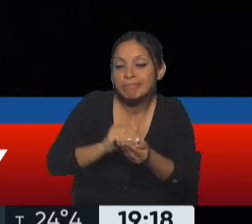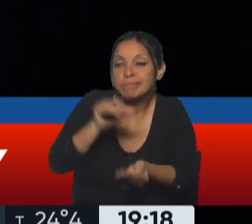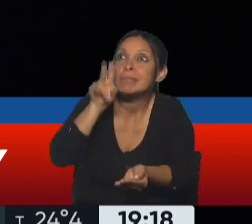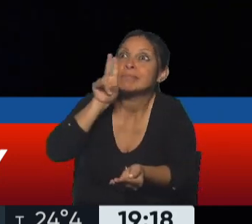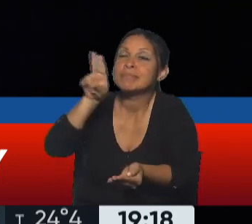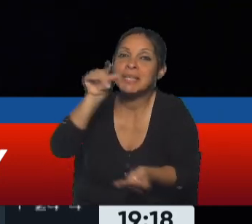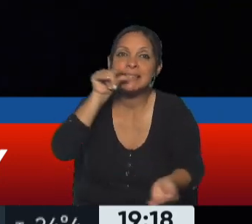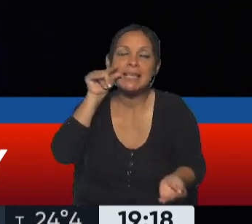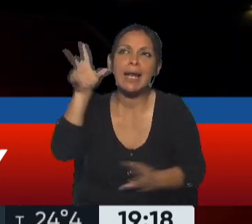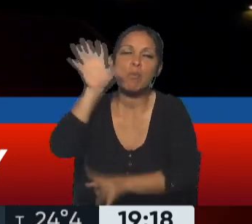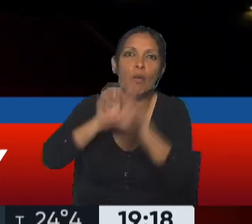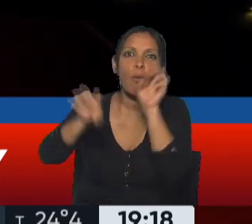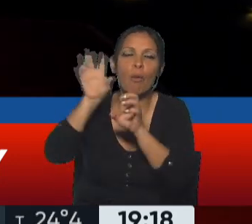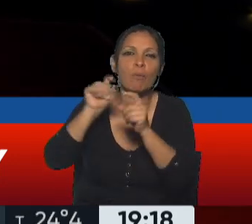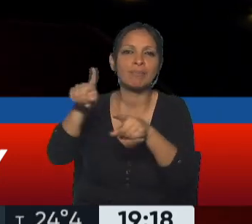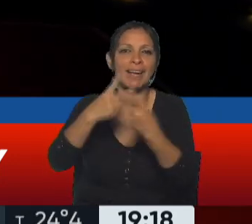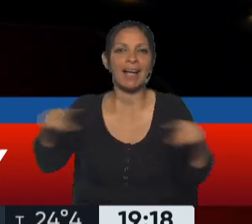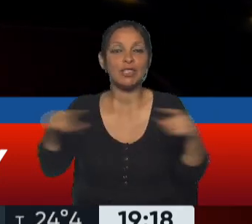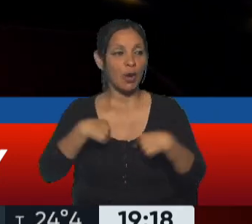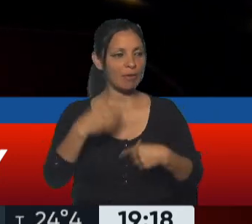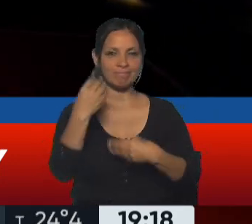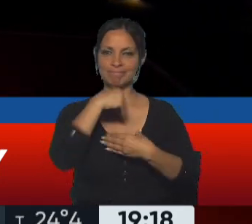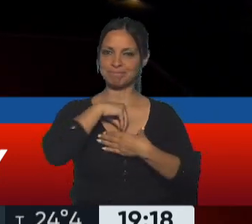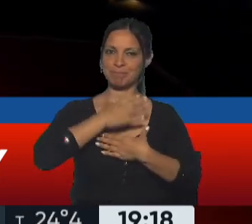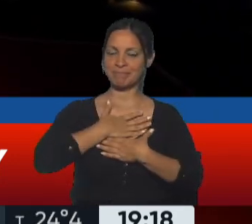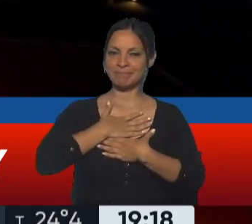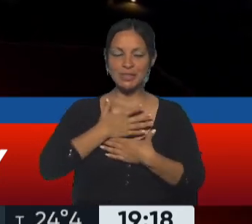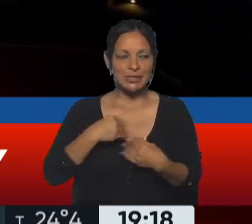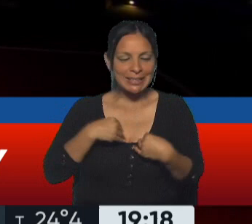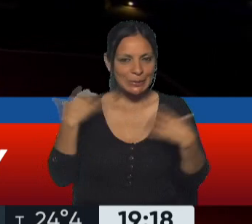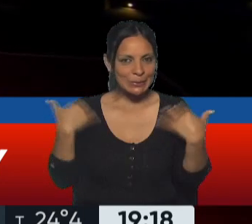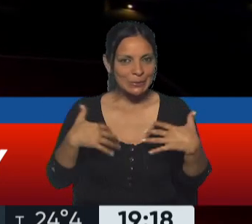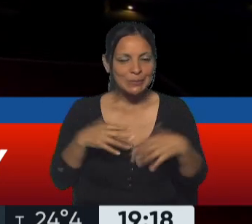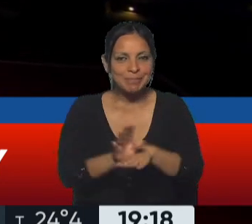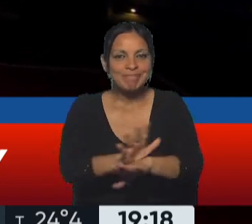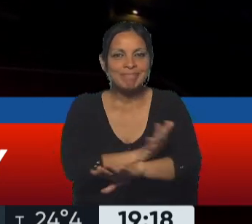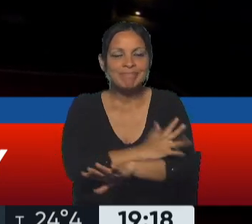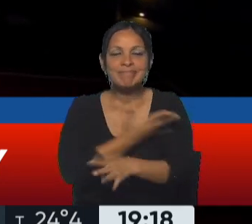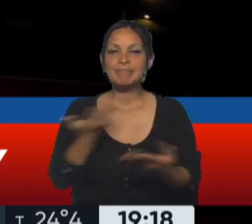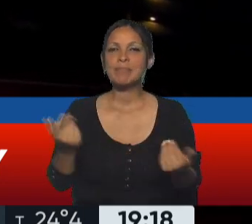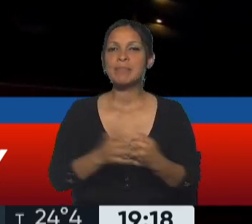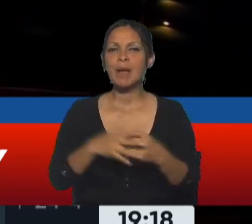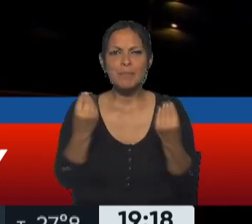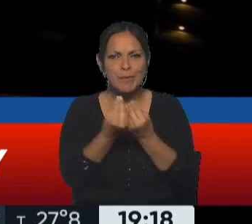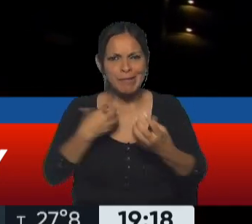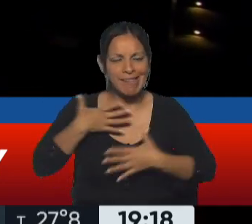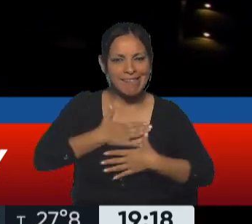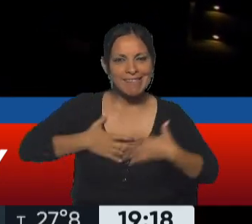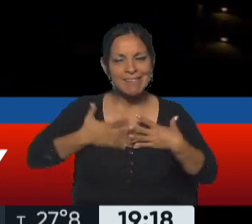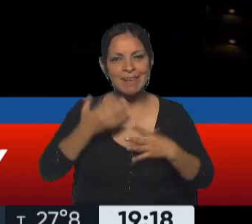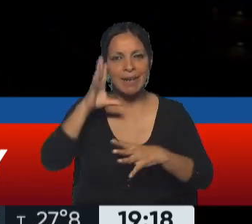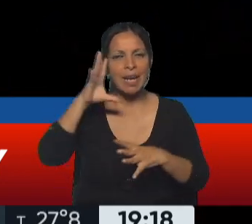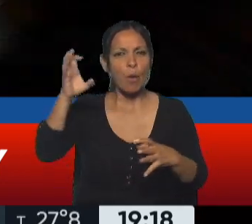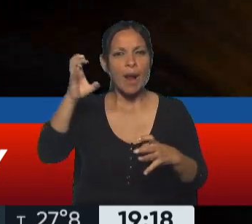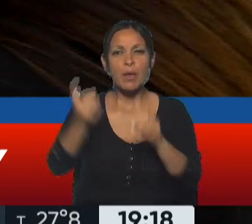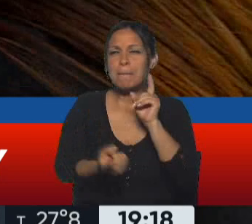toda esa música, sus canciones, y hoy en día es parte de mí, entonces así lo siento, como parte de mí. Muchas emociones, muchos recuerdos. El primero que te